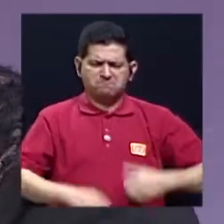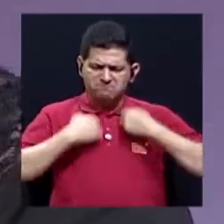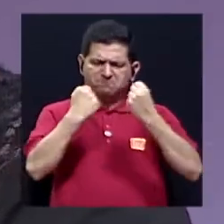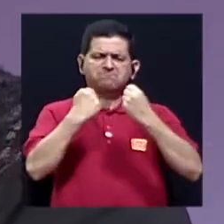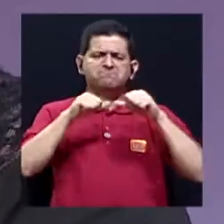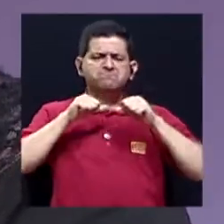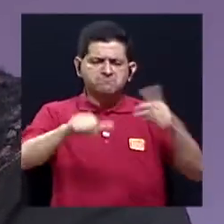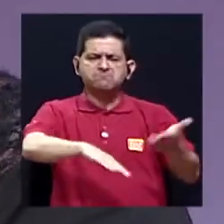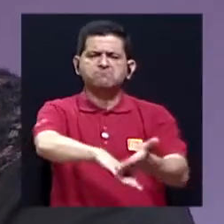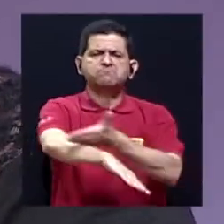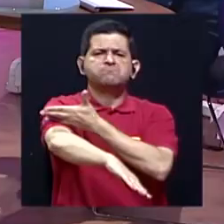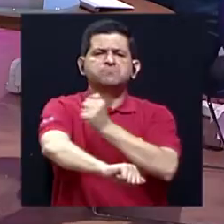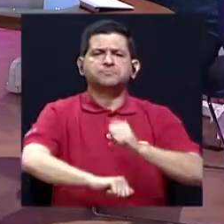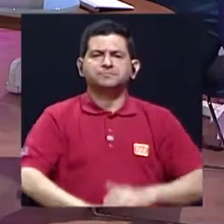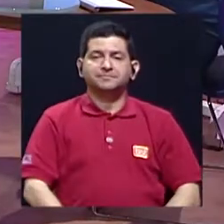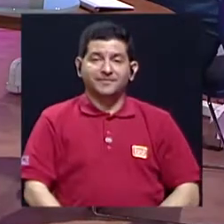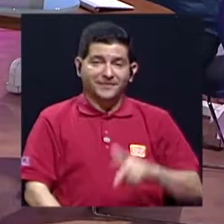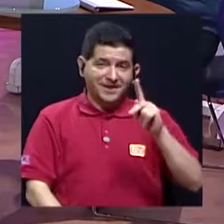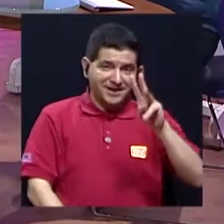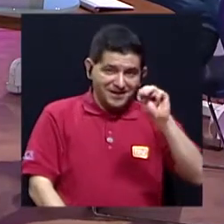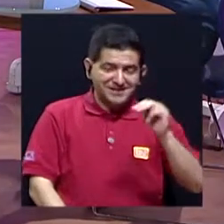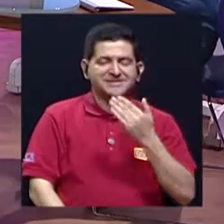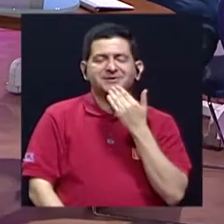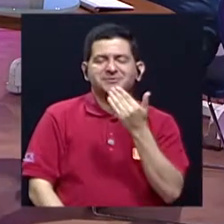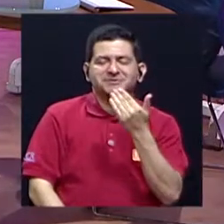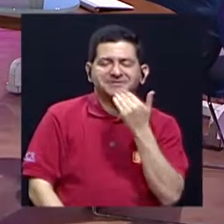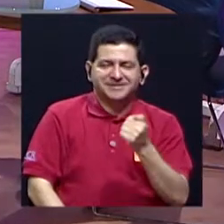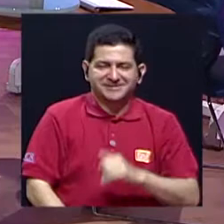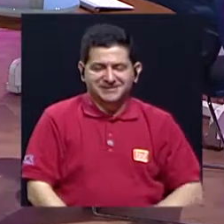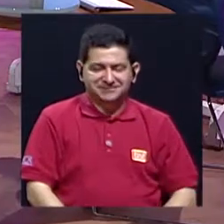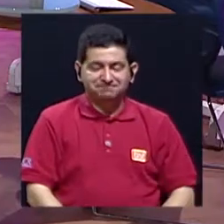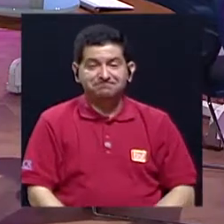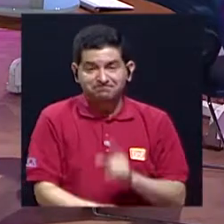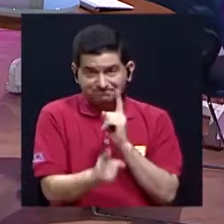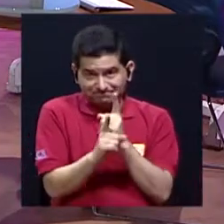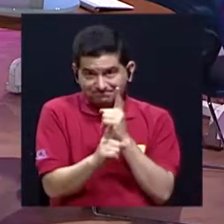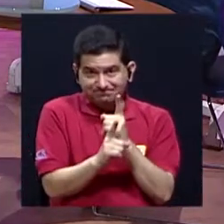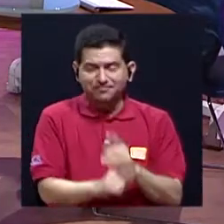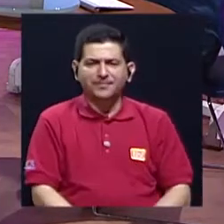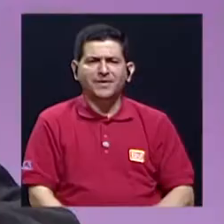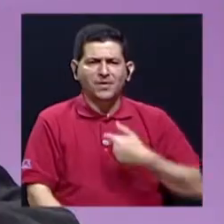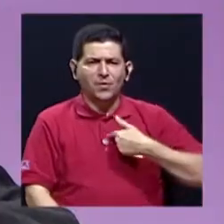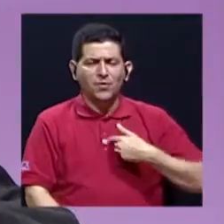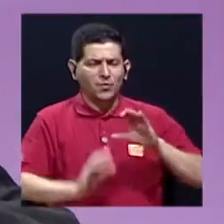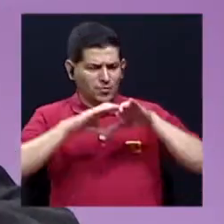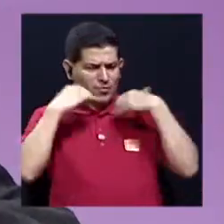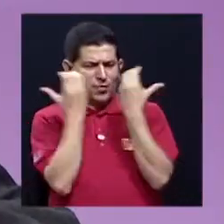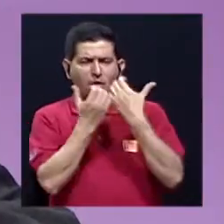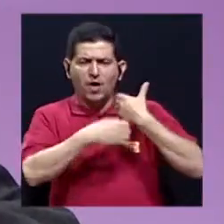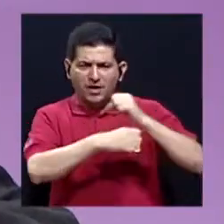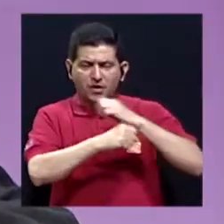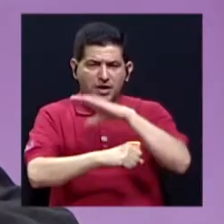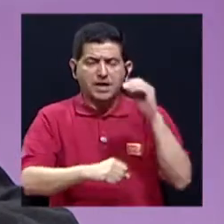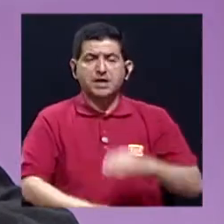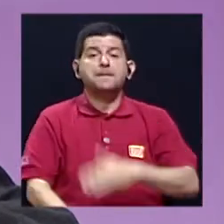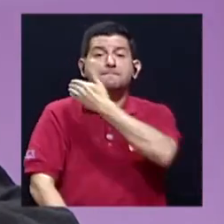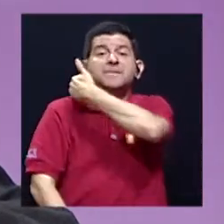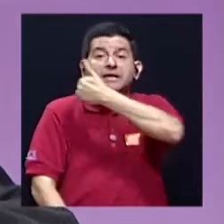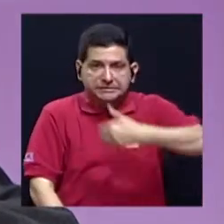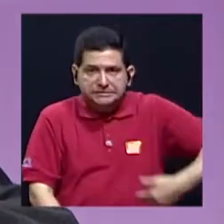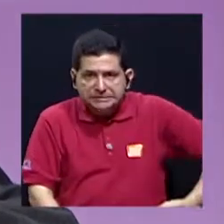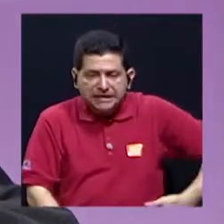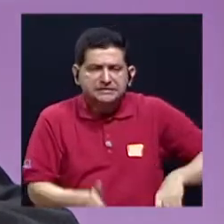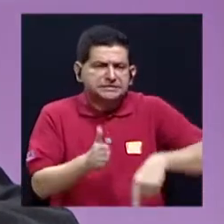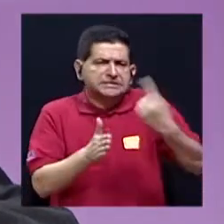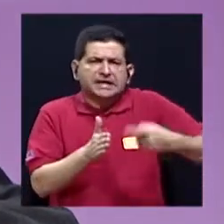salí adelante, ¿verdad? Sí, Crisia. Gracias, doña Marta. Bueno, efectivamente, ¿verdad?, uno desde el Consejo Municipal y más aún desde la Presidencia,